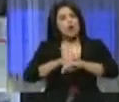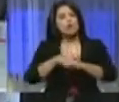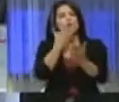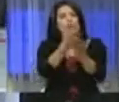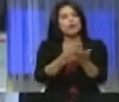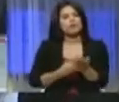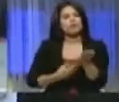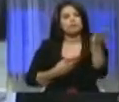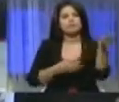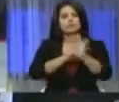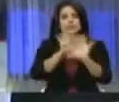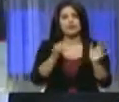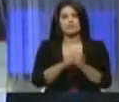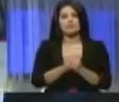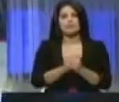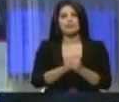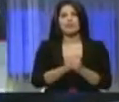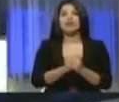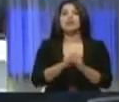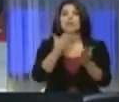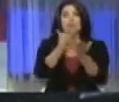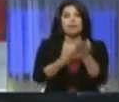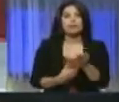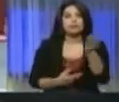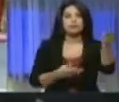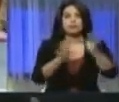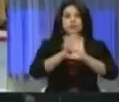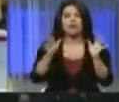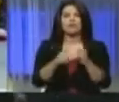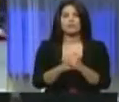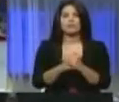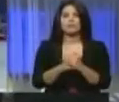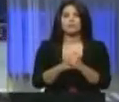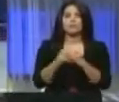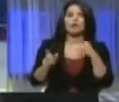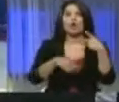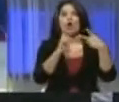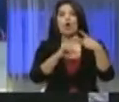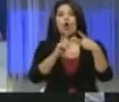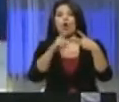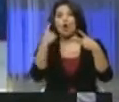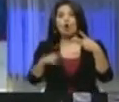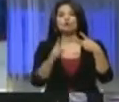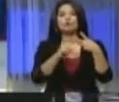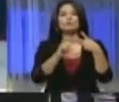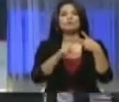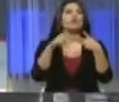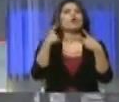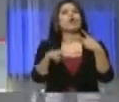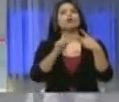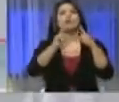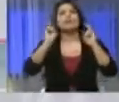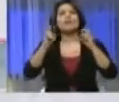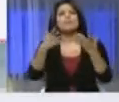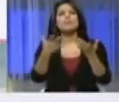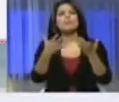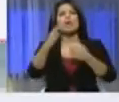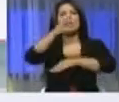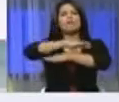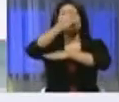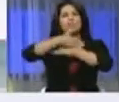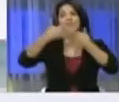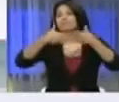¿verdad? Y el paso, digamos, el momento de abrir la frontera a los